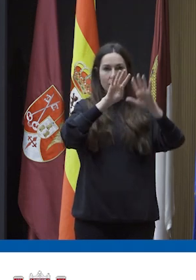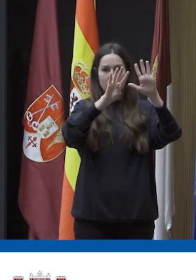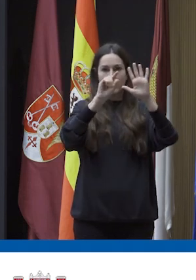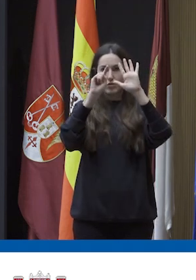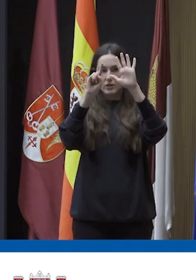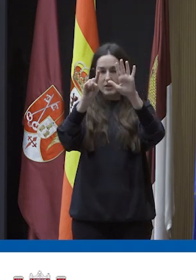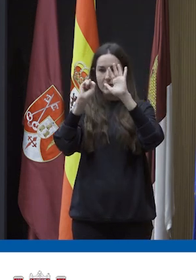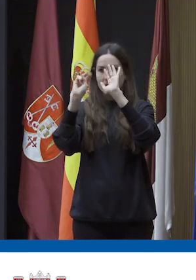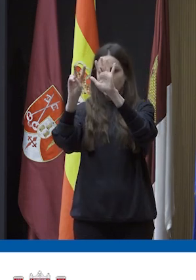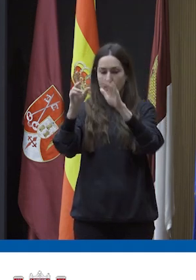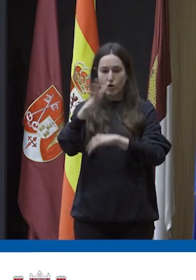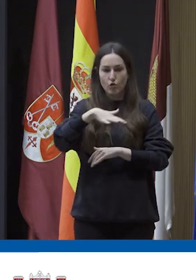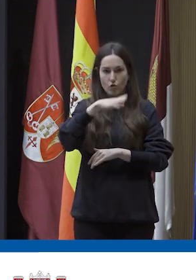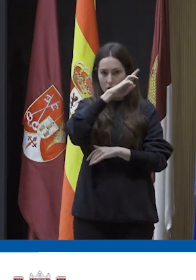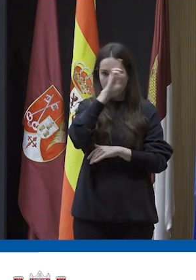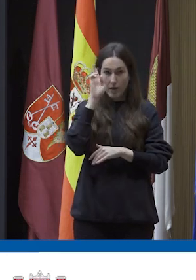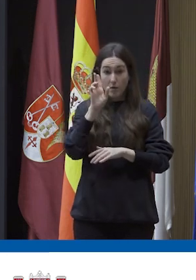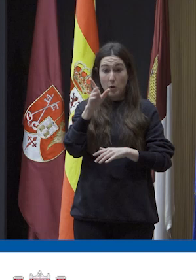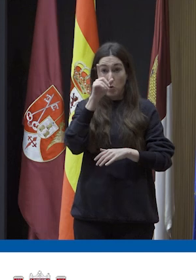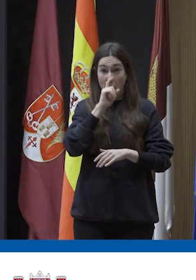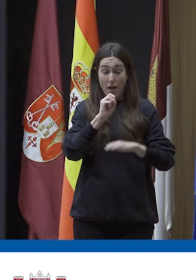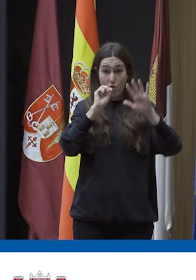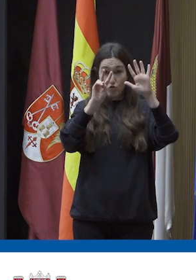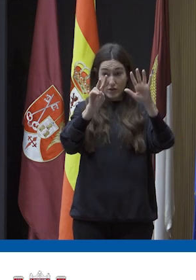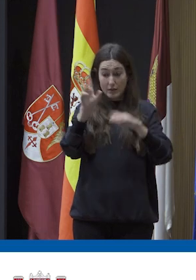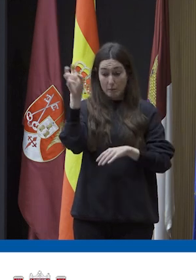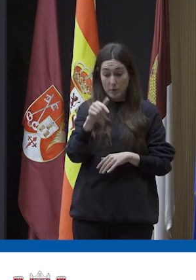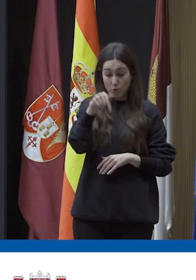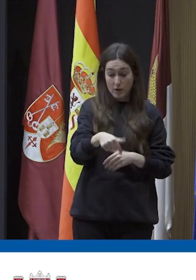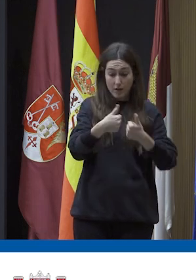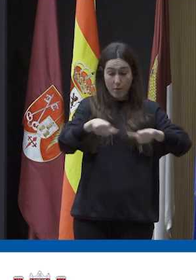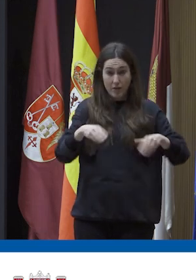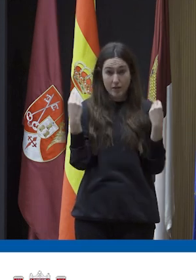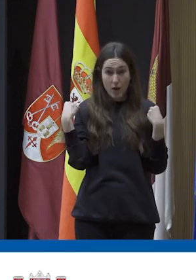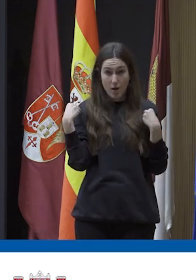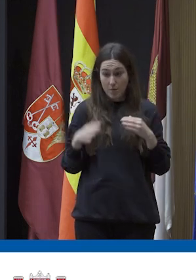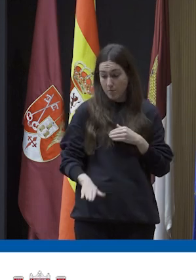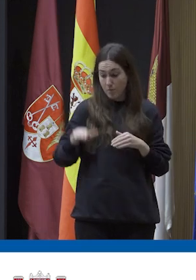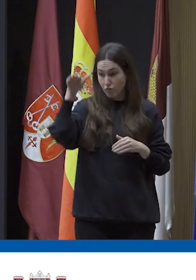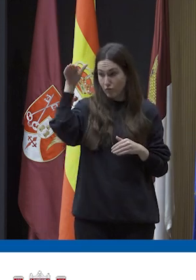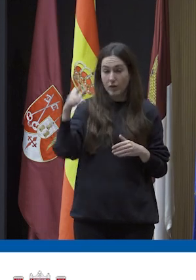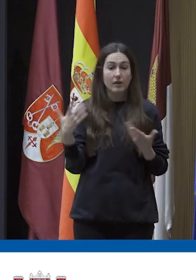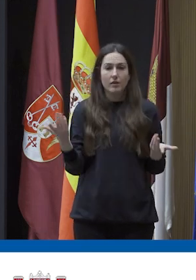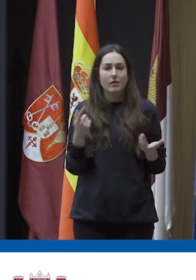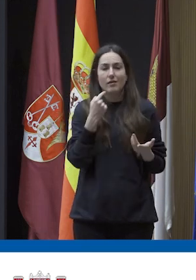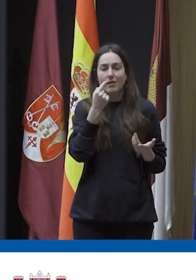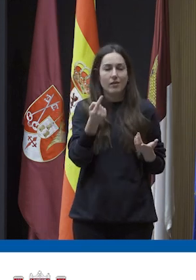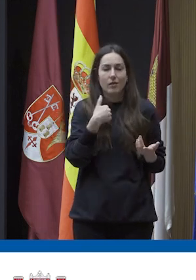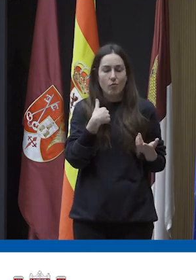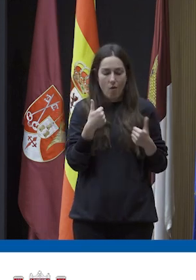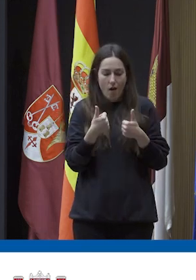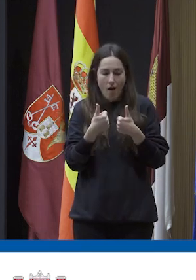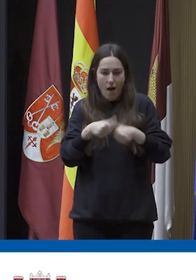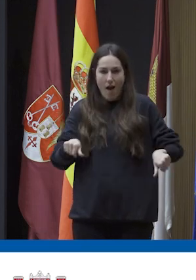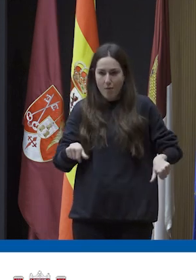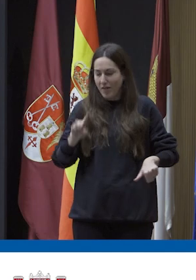en Madrid, pero con tan solo 7 años vino a vivir a Albacete, por lo que él siempre dice que es albaceteño, ¿no? Si es que es